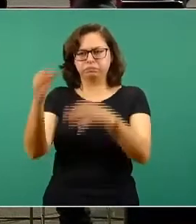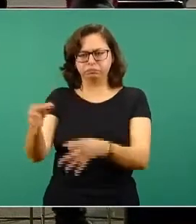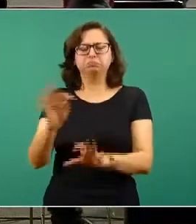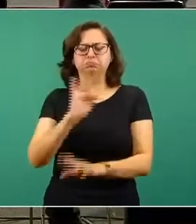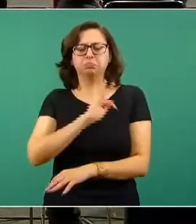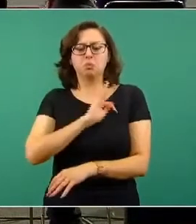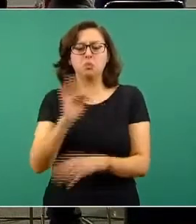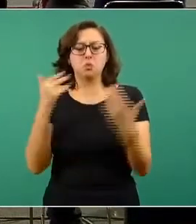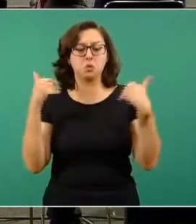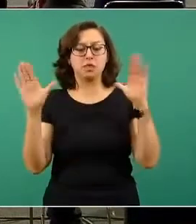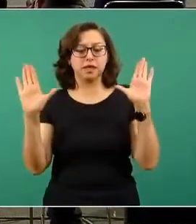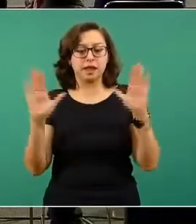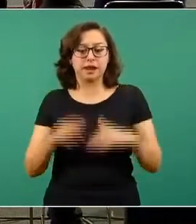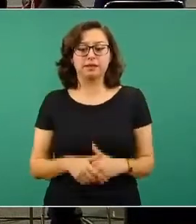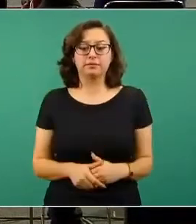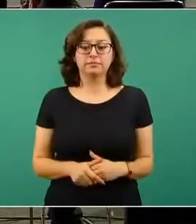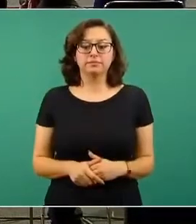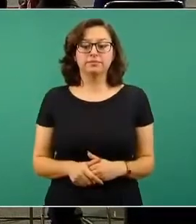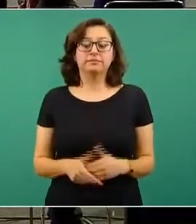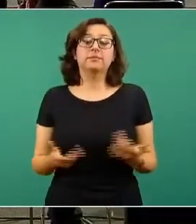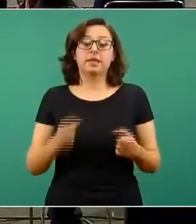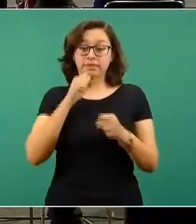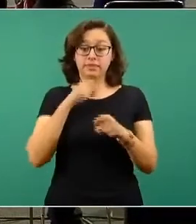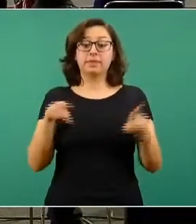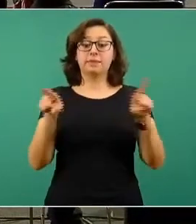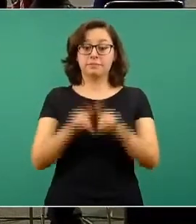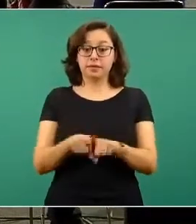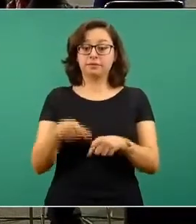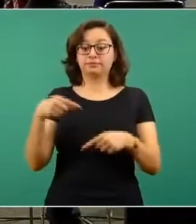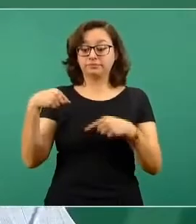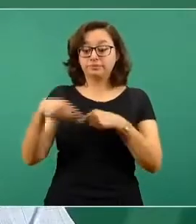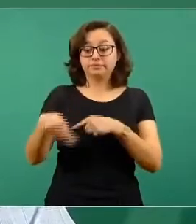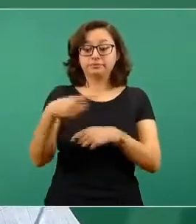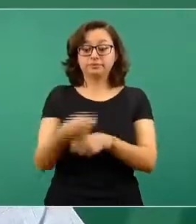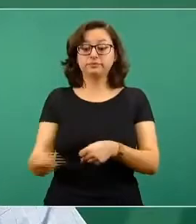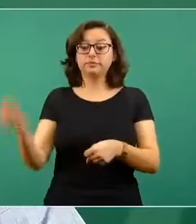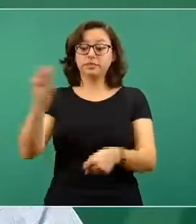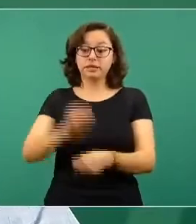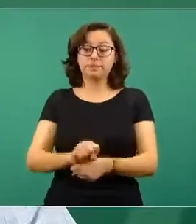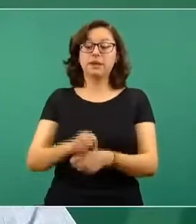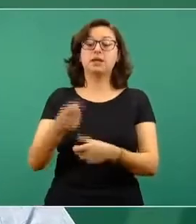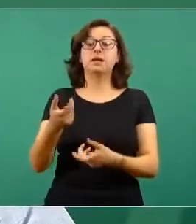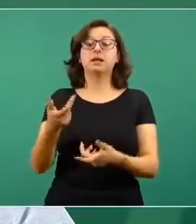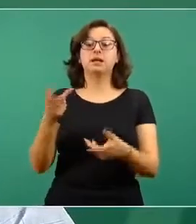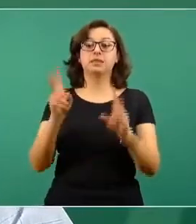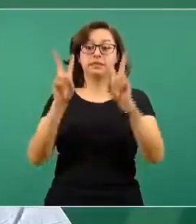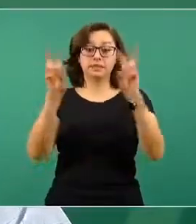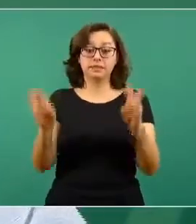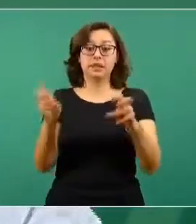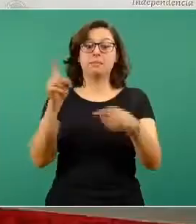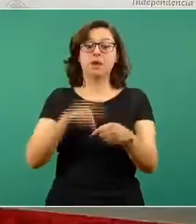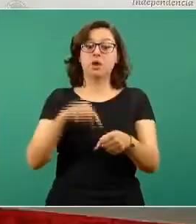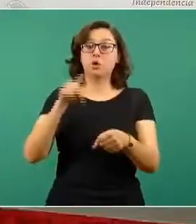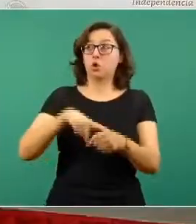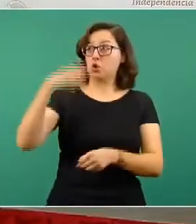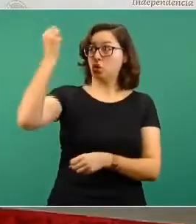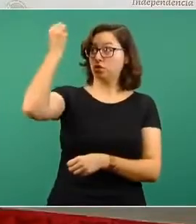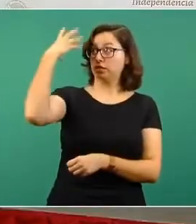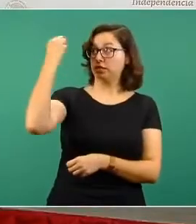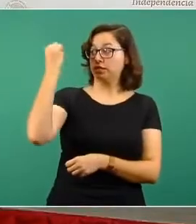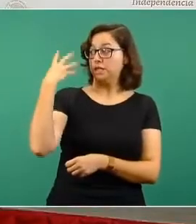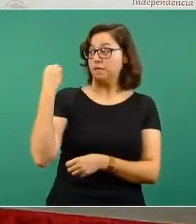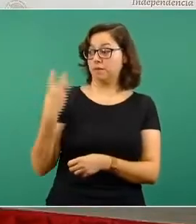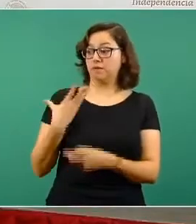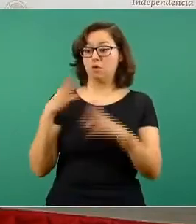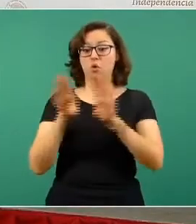adelante. La información del semáforo de riesgo es importante. Esta semana toca actualización del semáforo de riesgo. Por lo tanto, saber